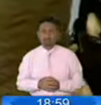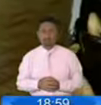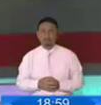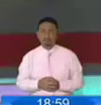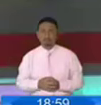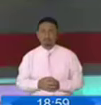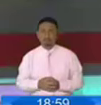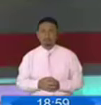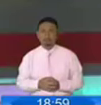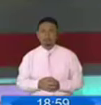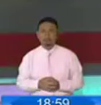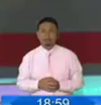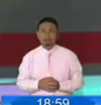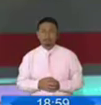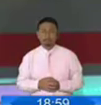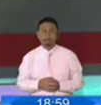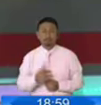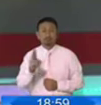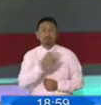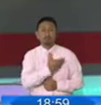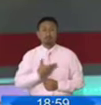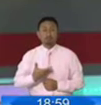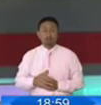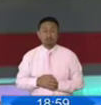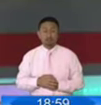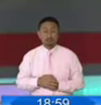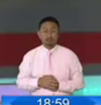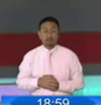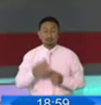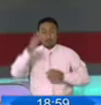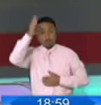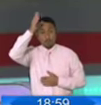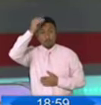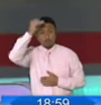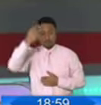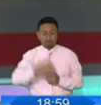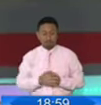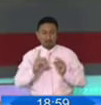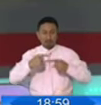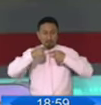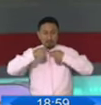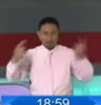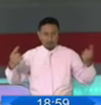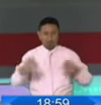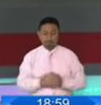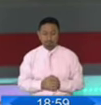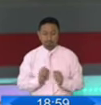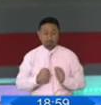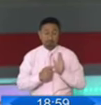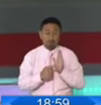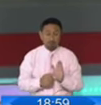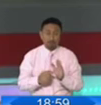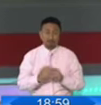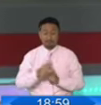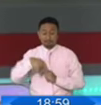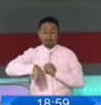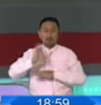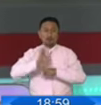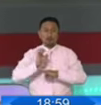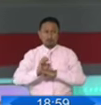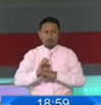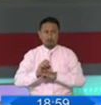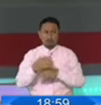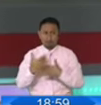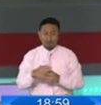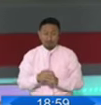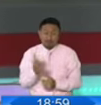Corral. Mientras tanto, el vicepresidente de la República, Jorge Glass, a través de un comunicado, dio a conocer que en el país estaría